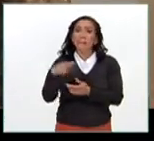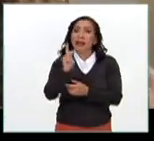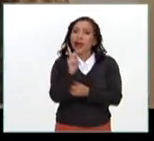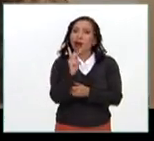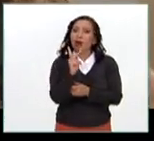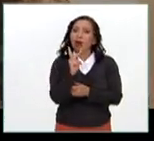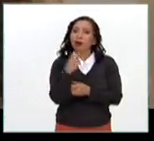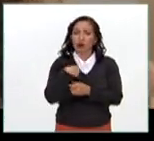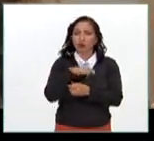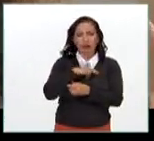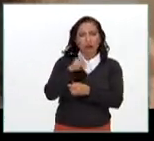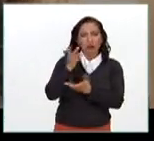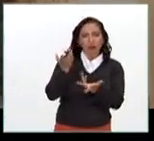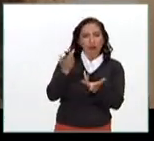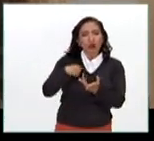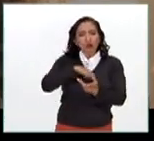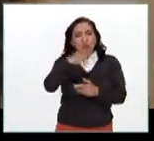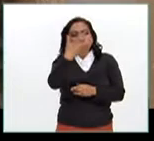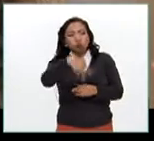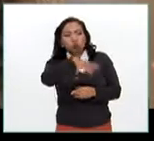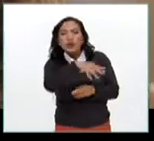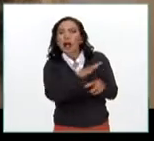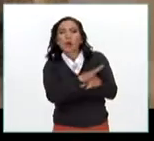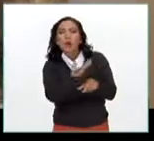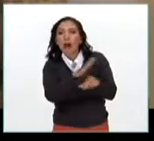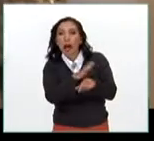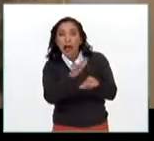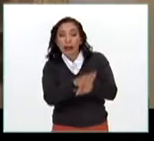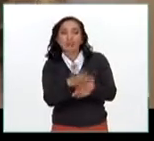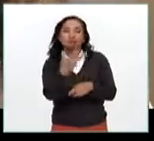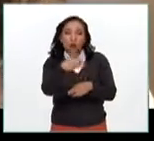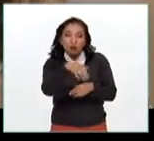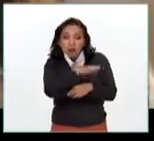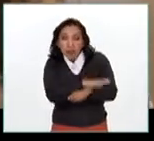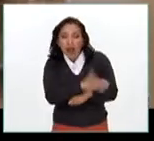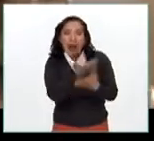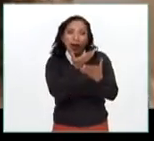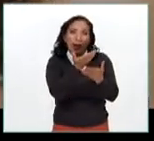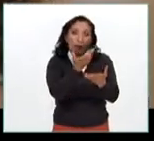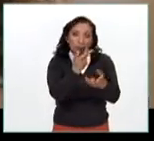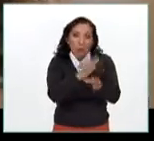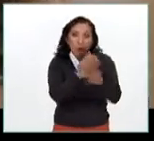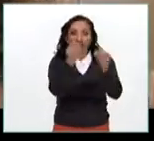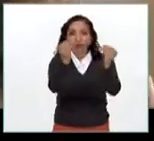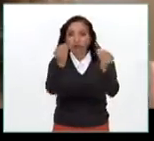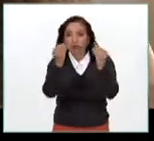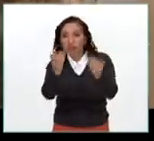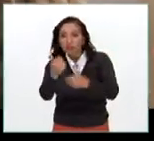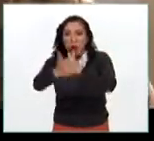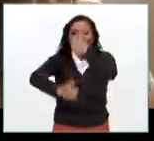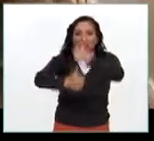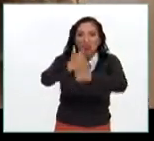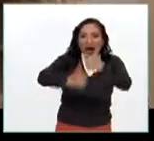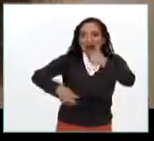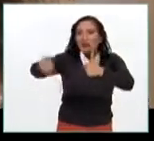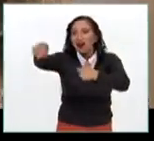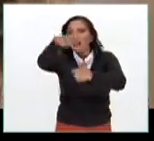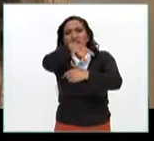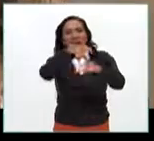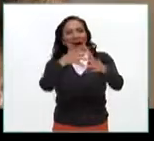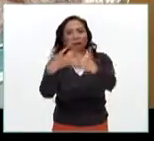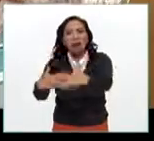Pero lo que hemos tenido que buscar es justamente por la cantidad, por la competencia que